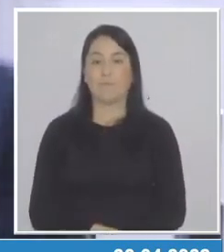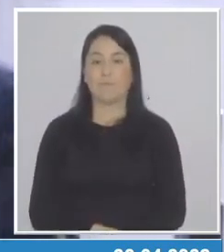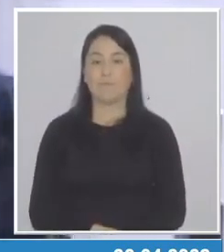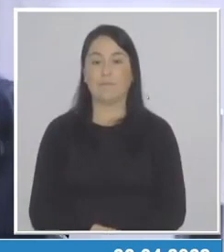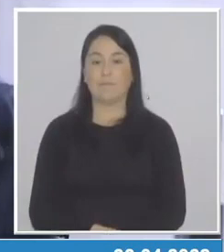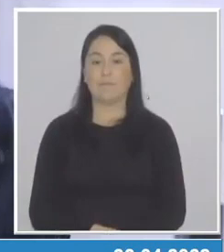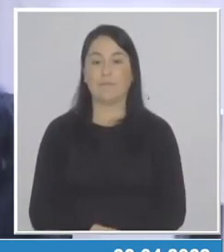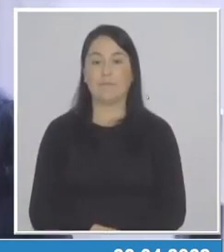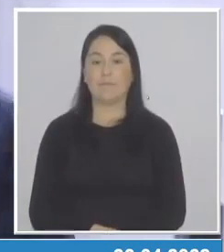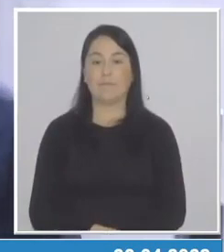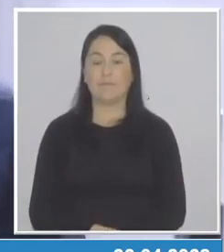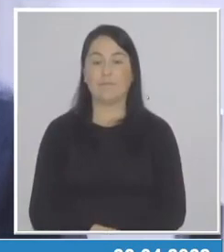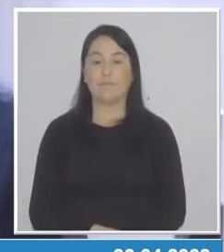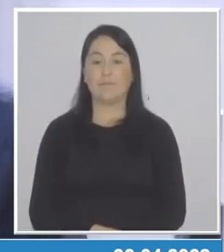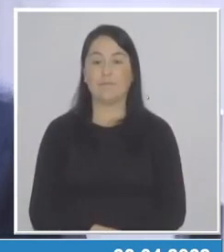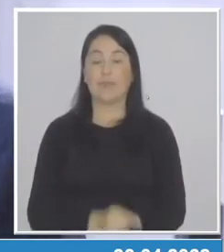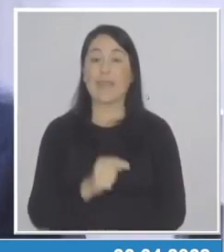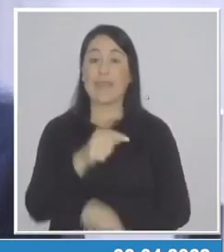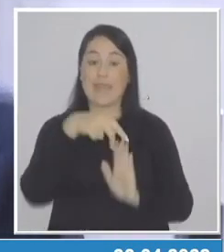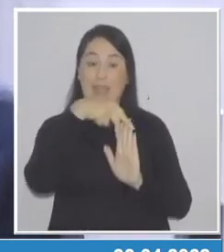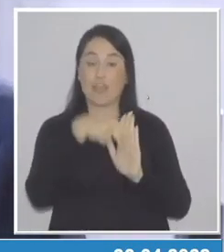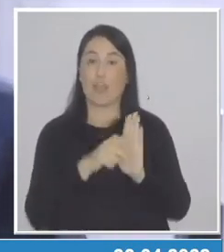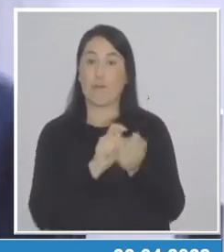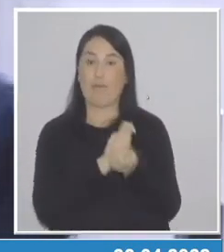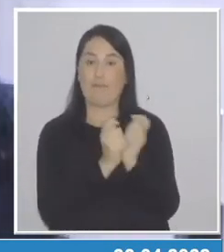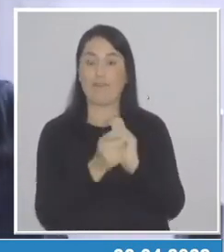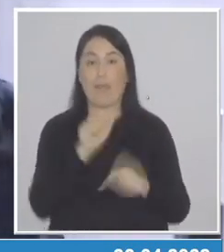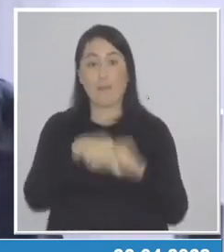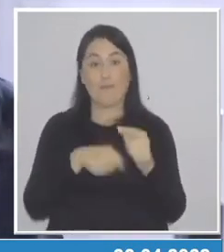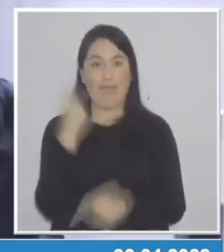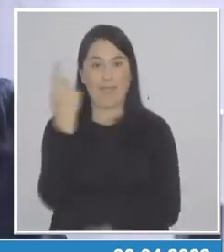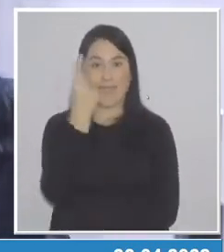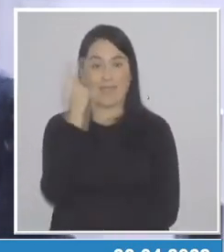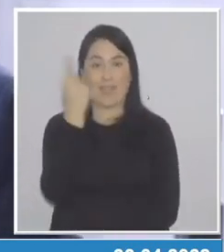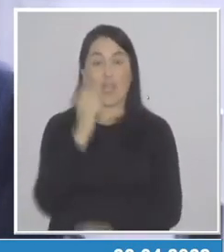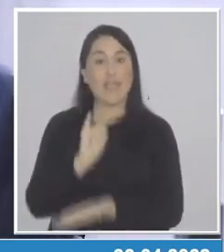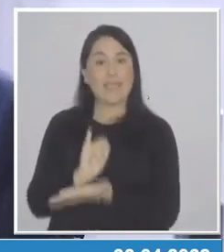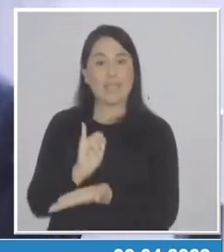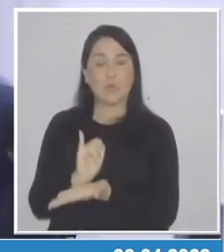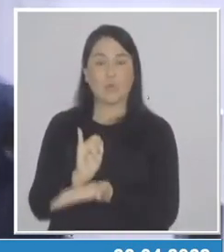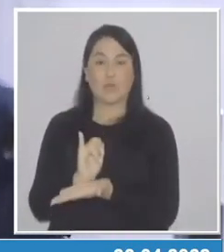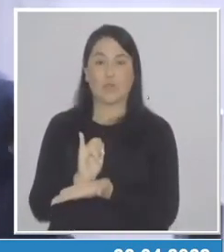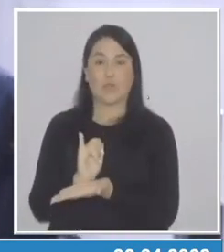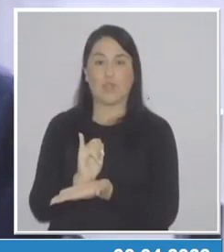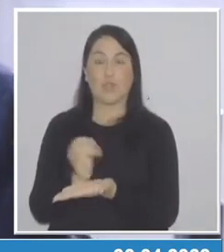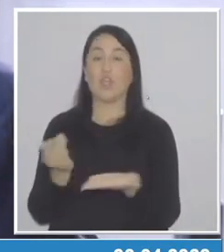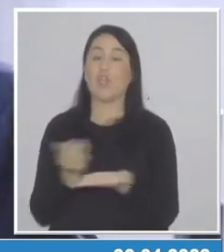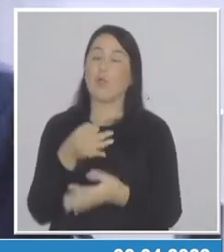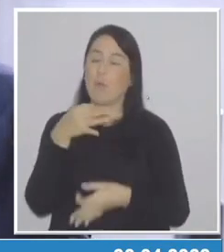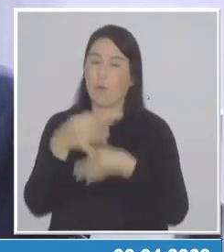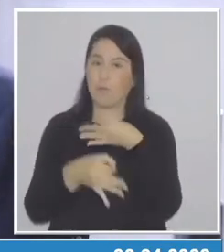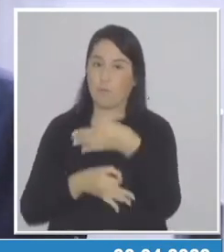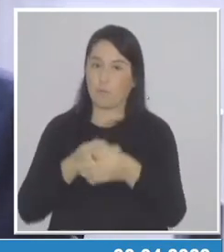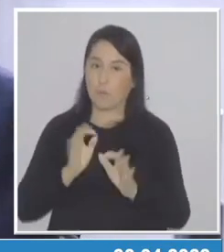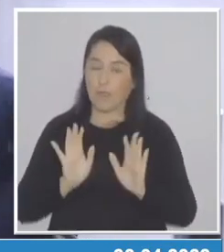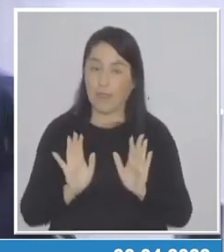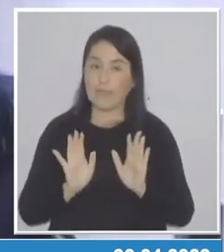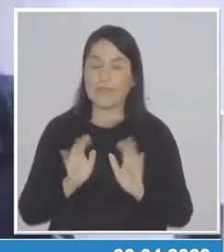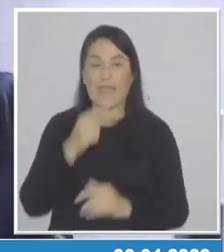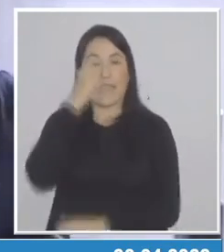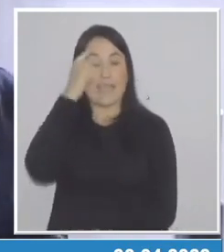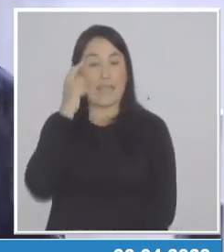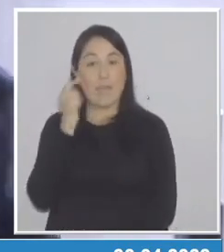Finalmente, respecto a las normas transitorias aprobadas en general desde la institución y como sugerencia, estimamos que éstas